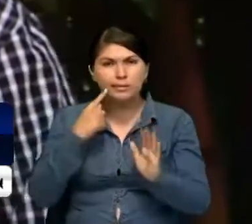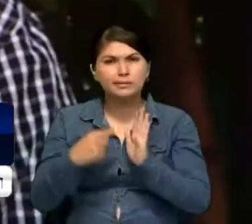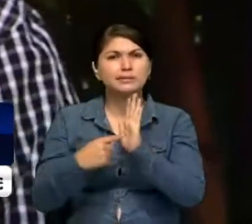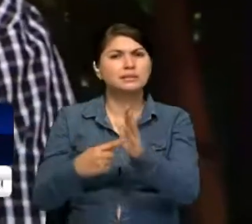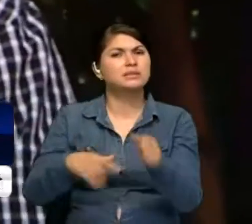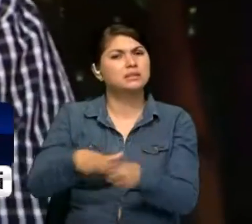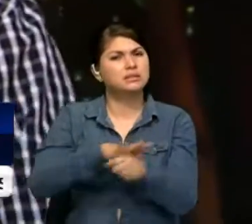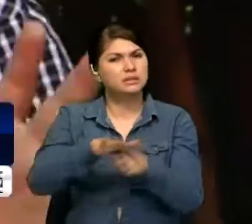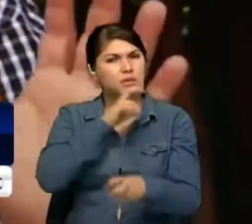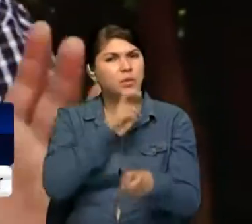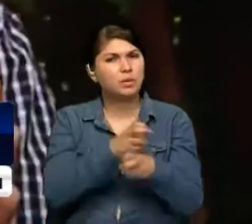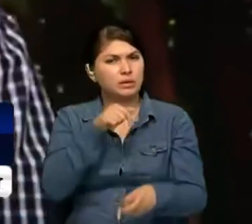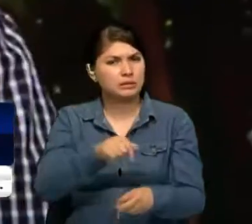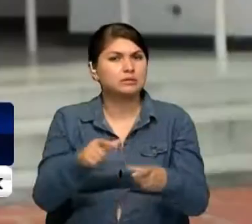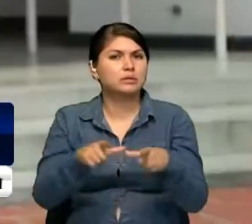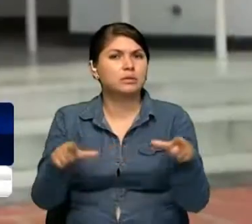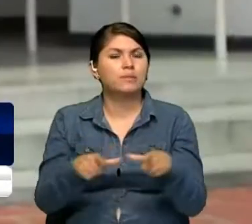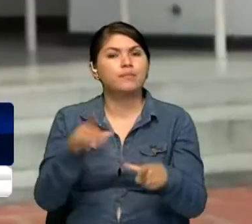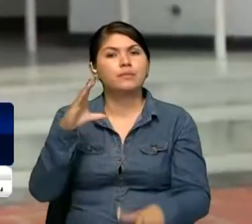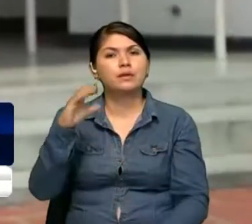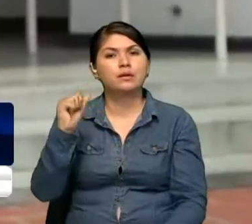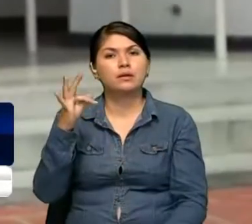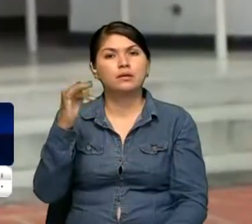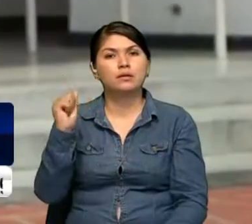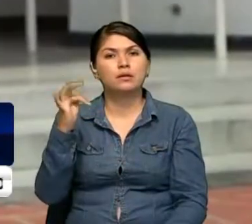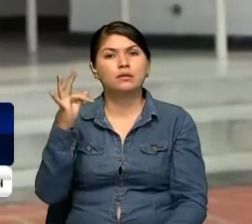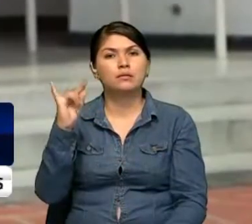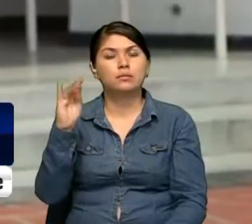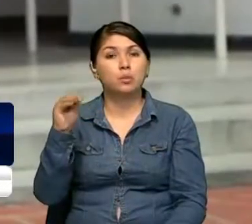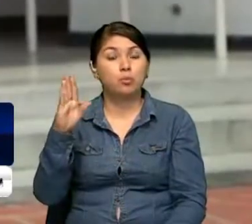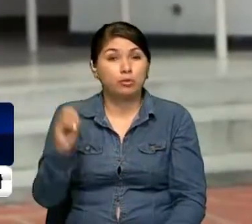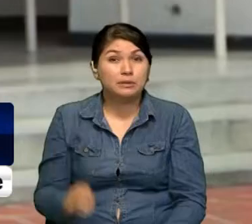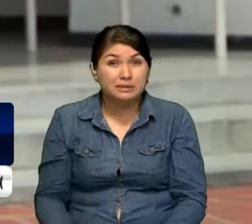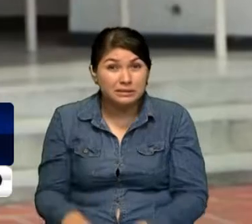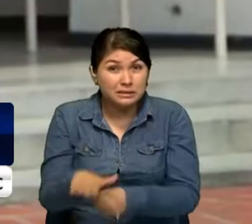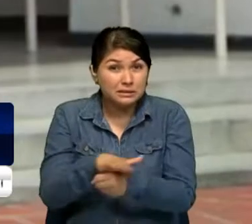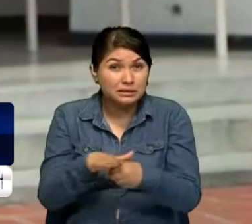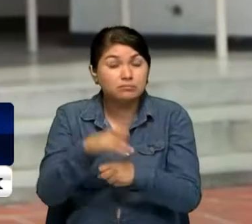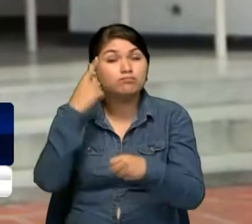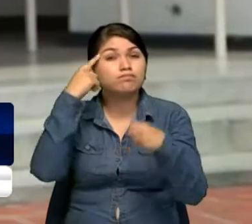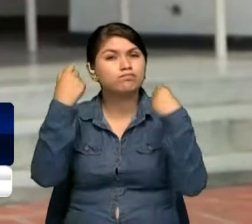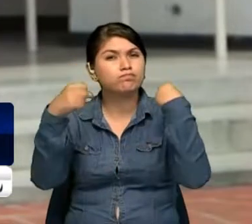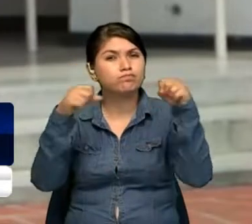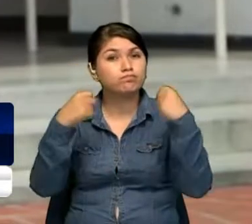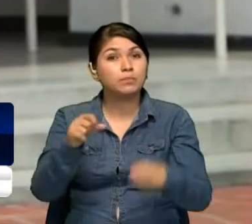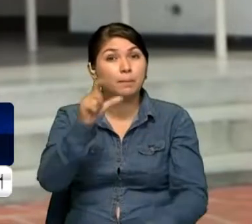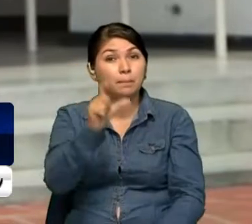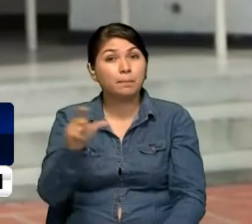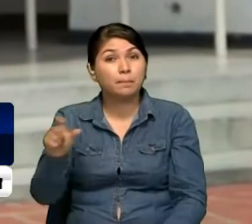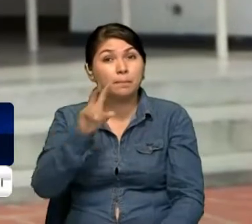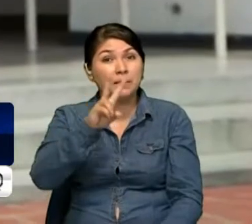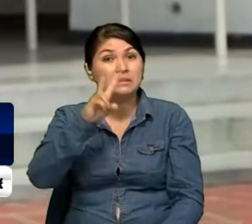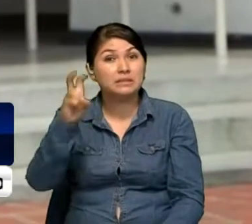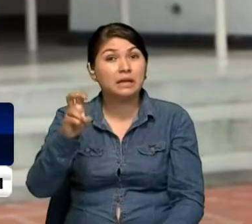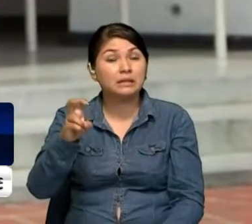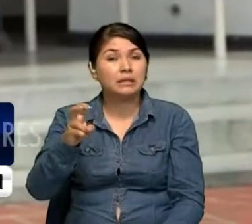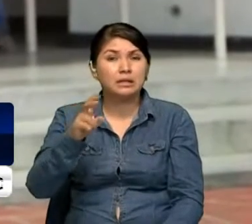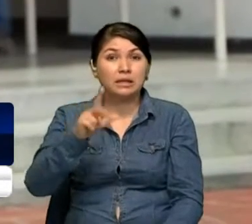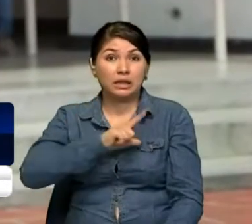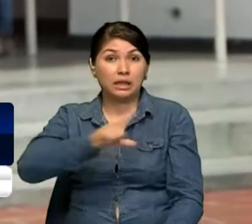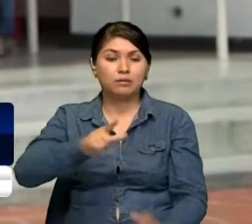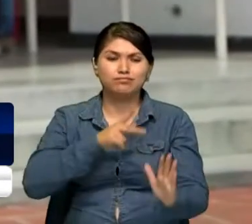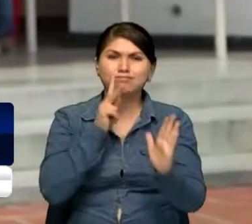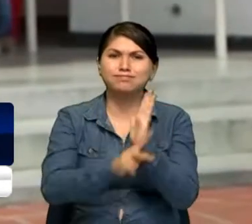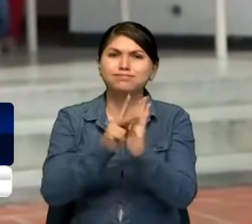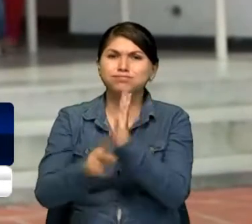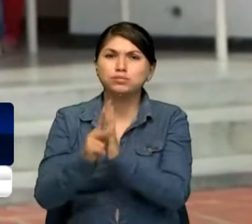crisis humanitaria que se registra en el Catatumbo. La situación no deja de ser preocupante porque 27 líderes han sido asesinados en el departamento norte